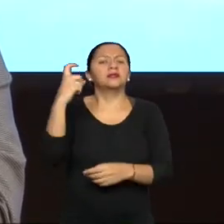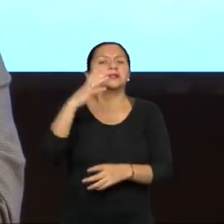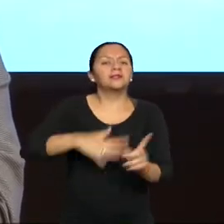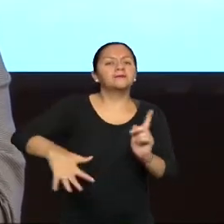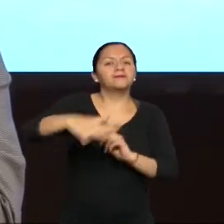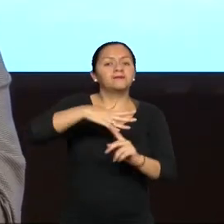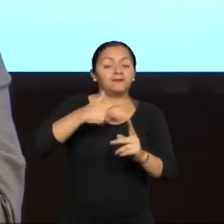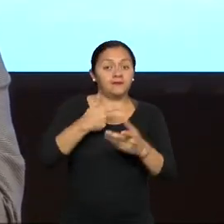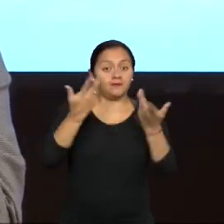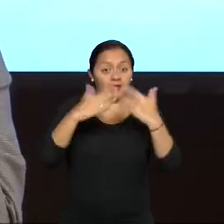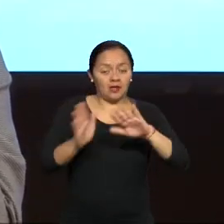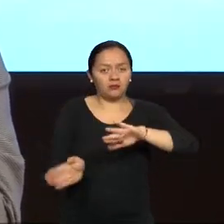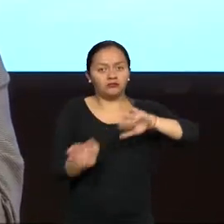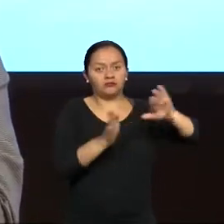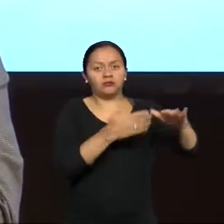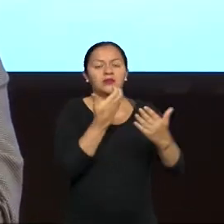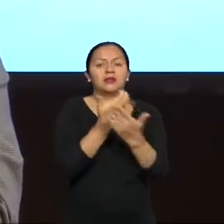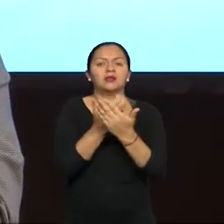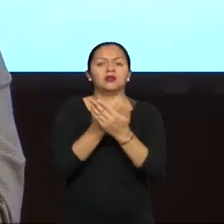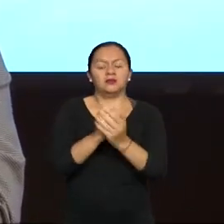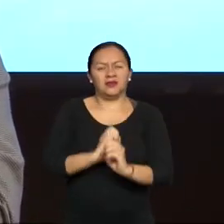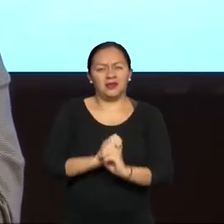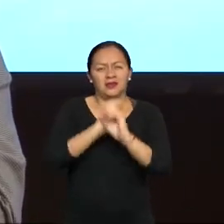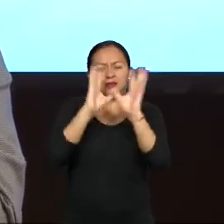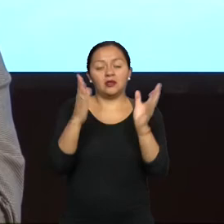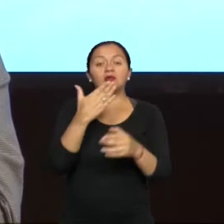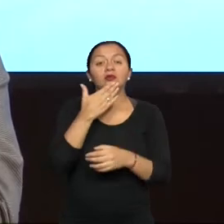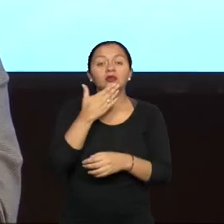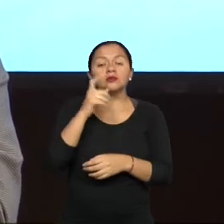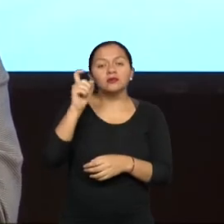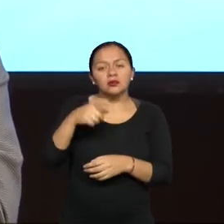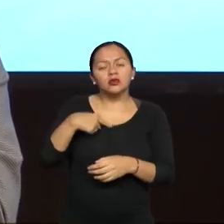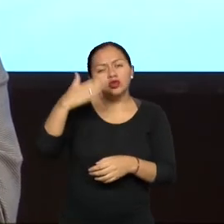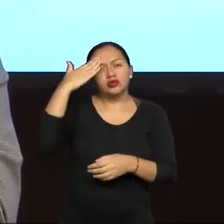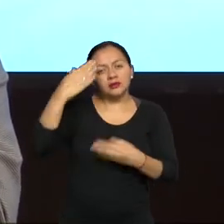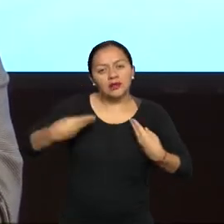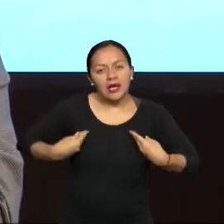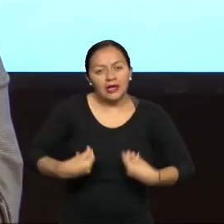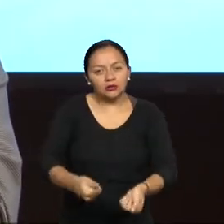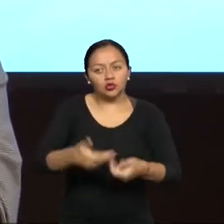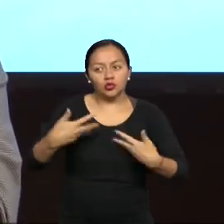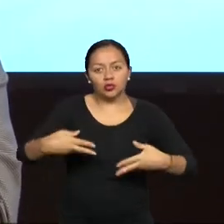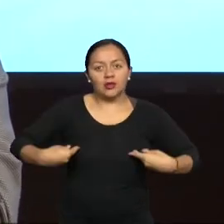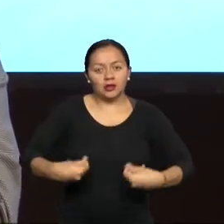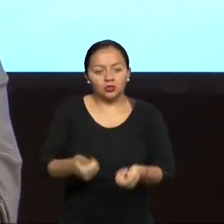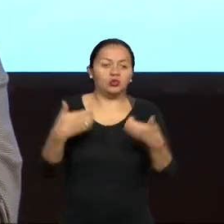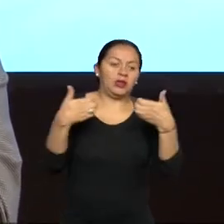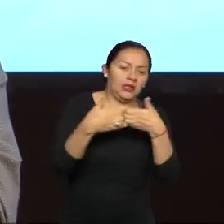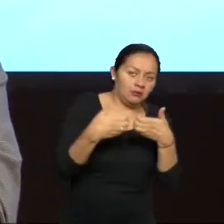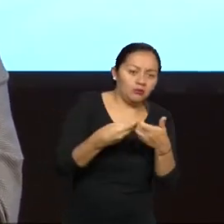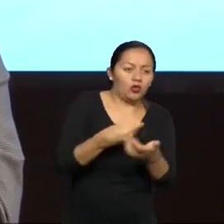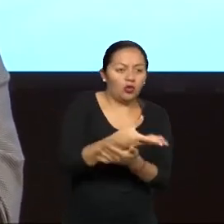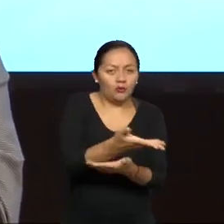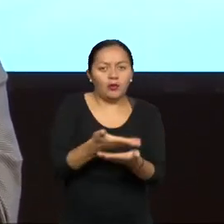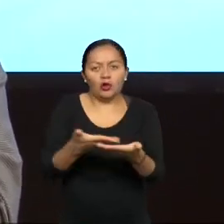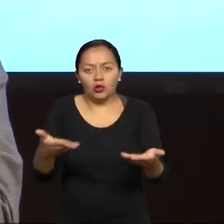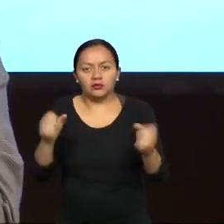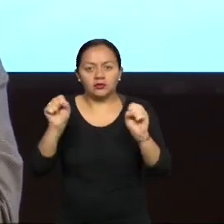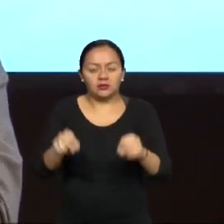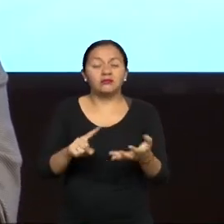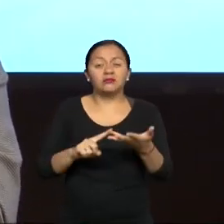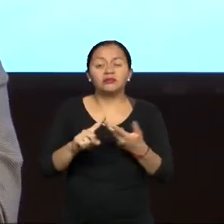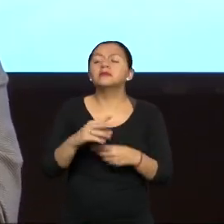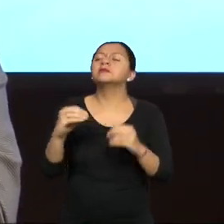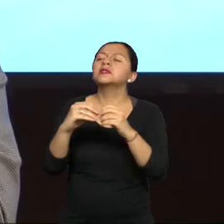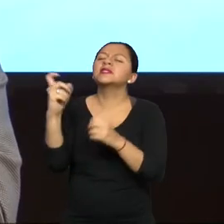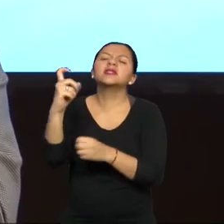Aparte del económico, que me imagino que es un gasto bastante importante tener el equipamiento necesario. ¿Qué